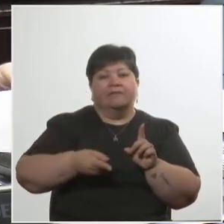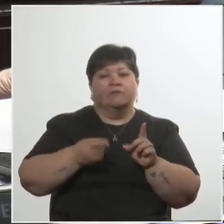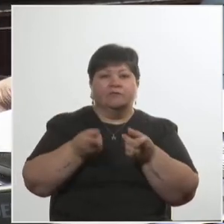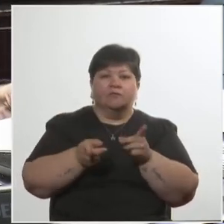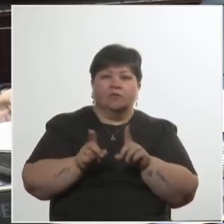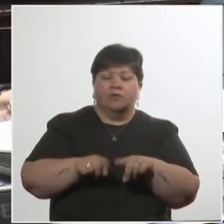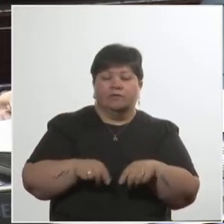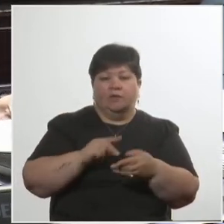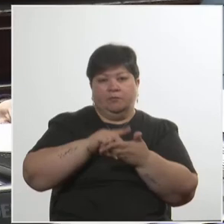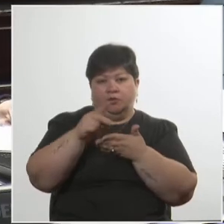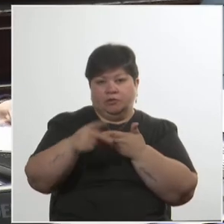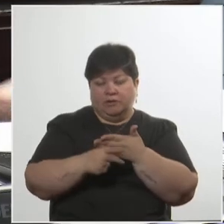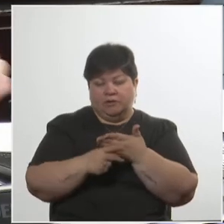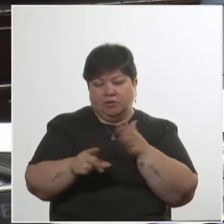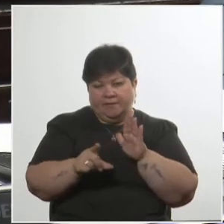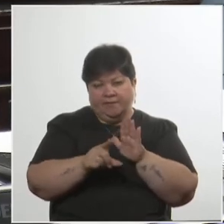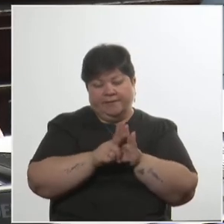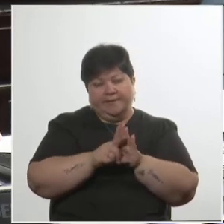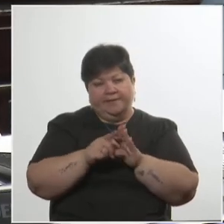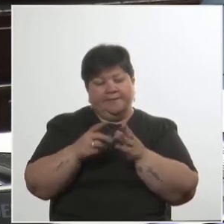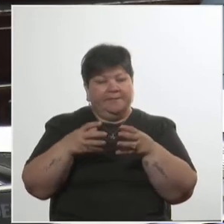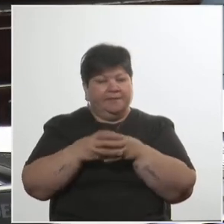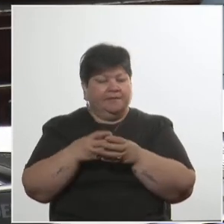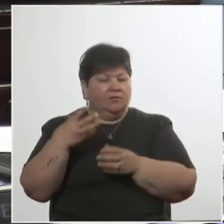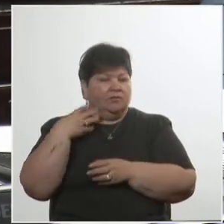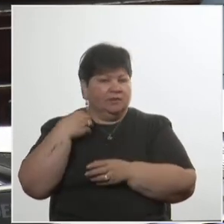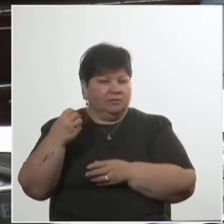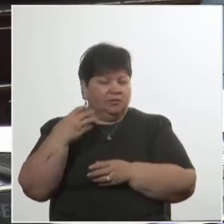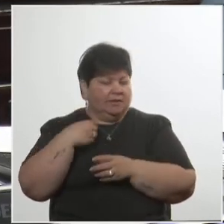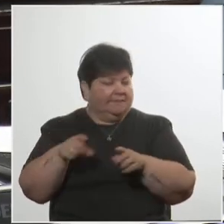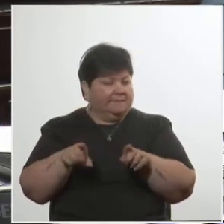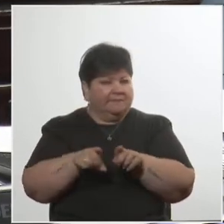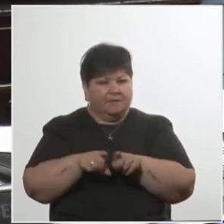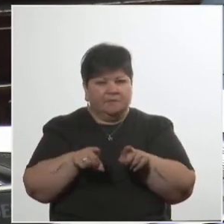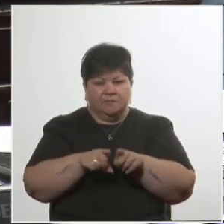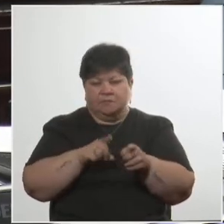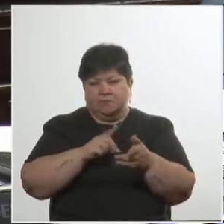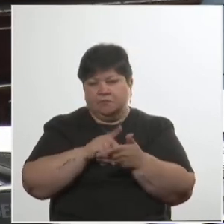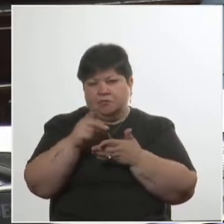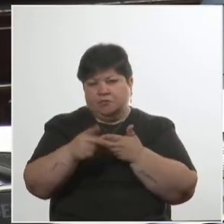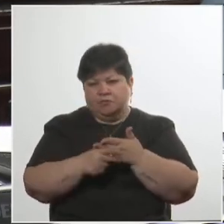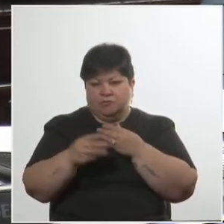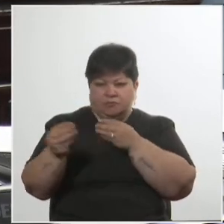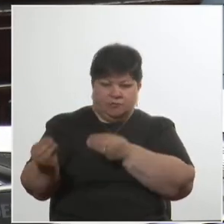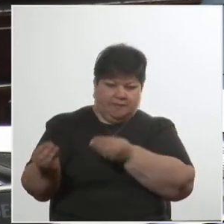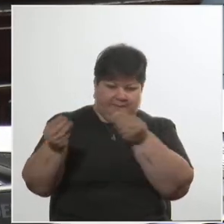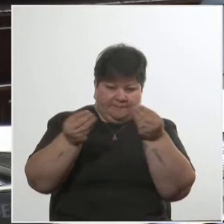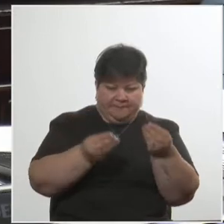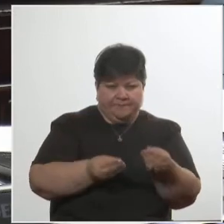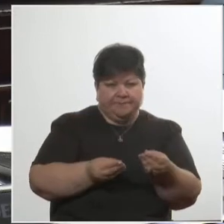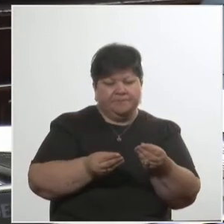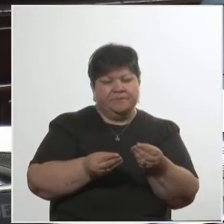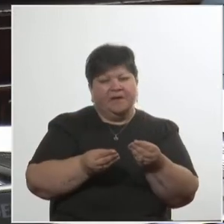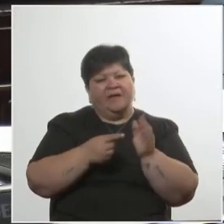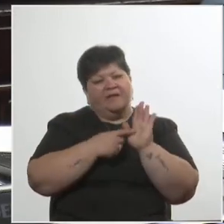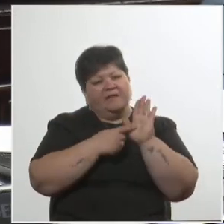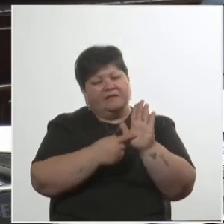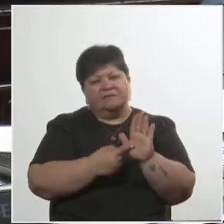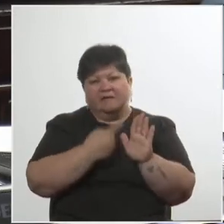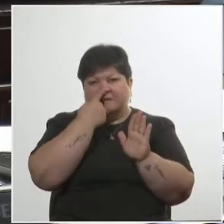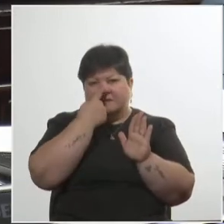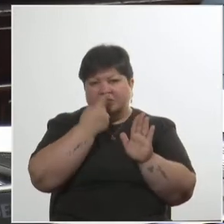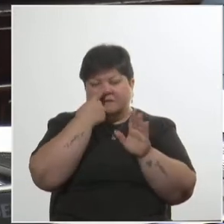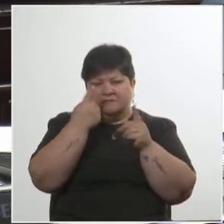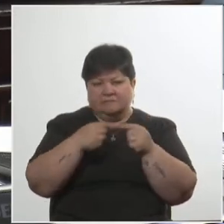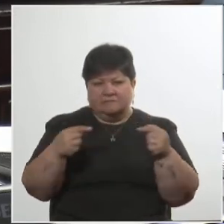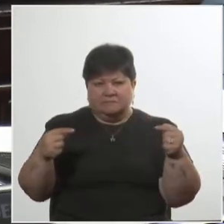por el Partido Nacional se envió exactamente el mismo proyecto de ley señalaba cosas interesantes no de